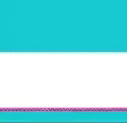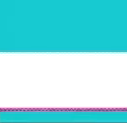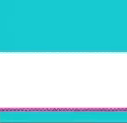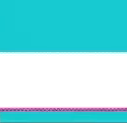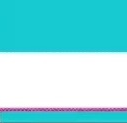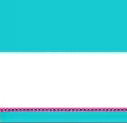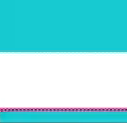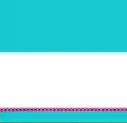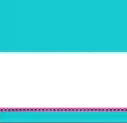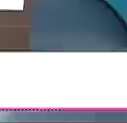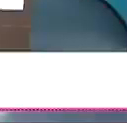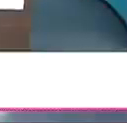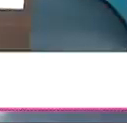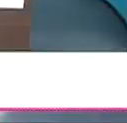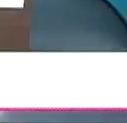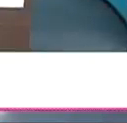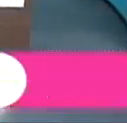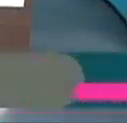extinción.